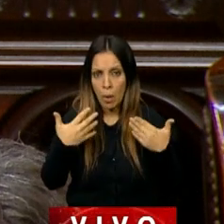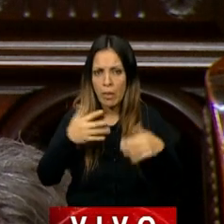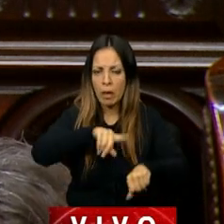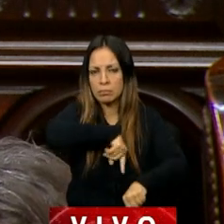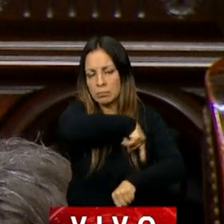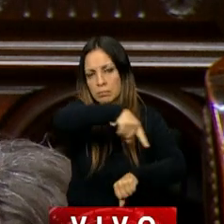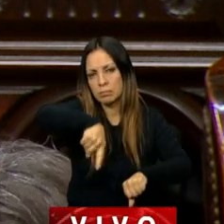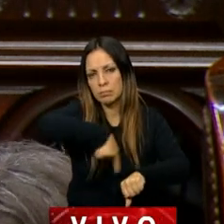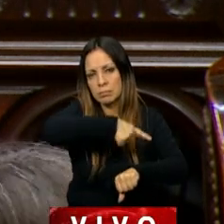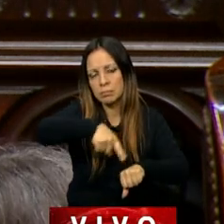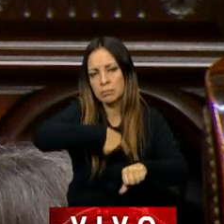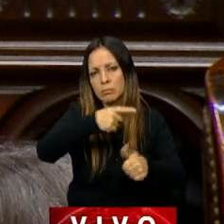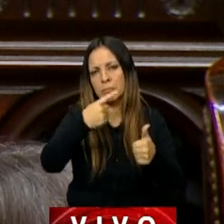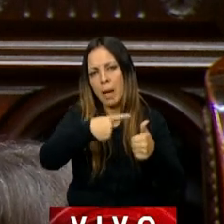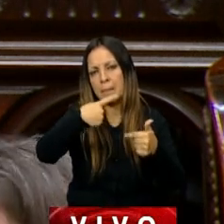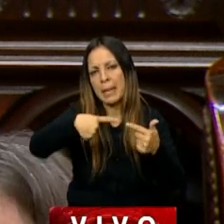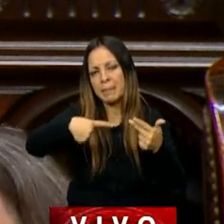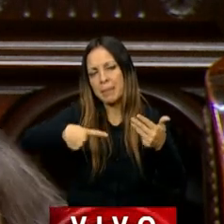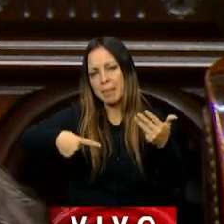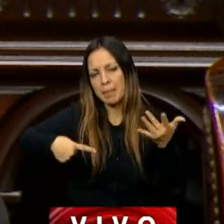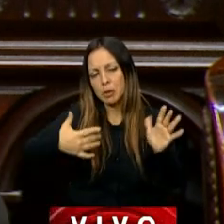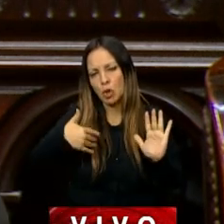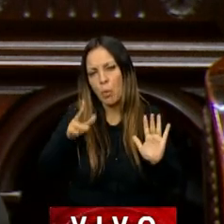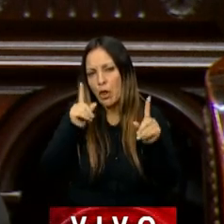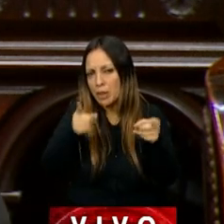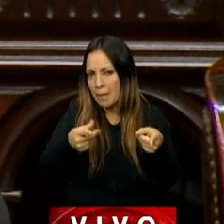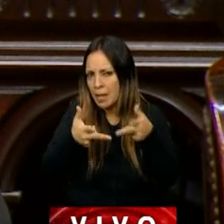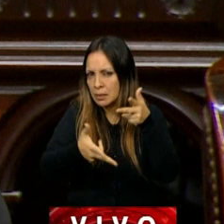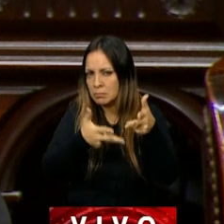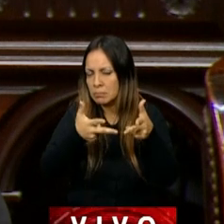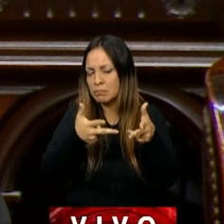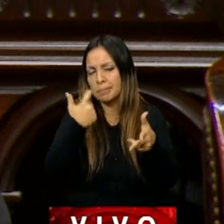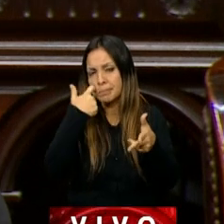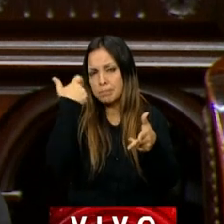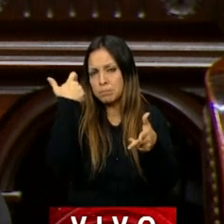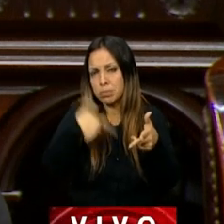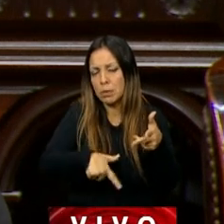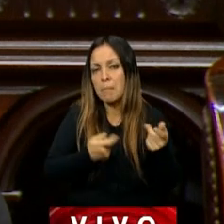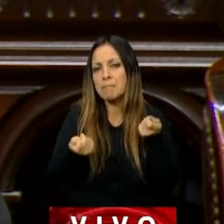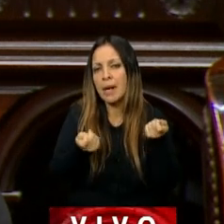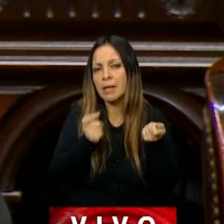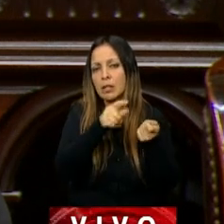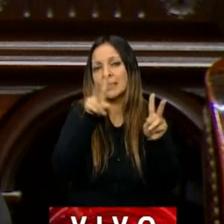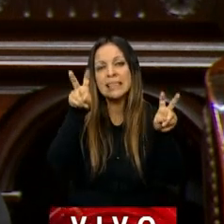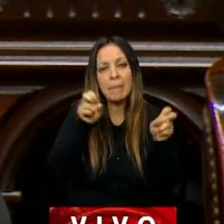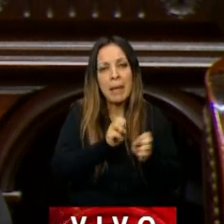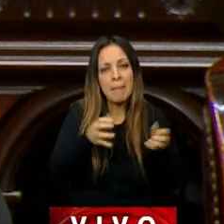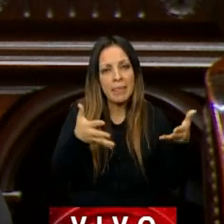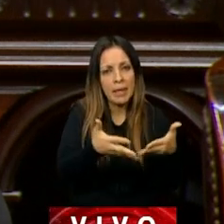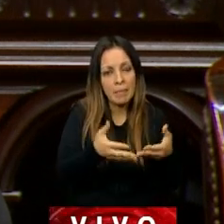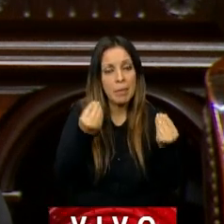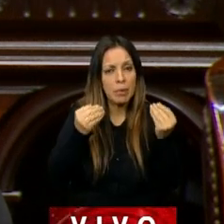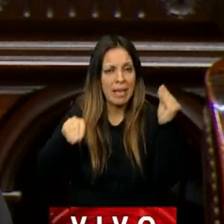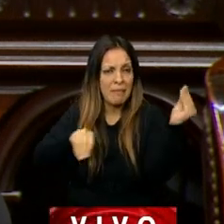horas hablando de cada ítem, meterme incluso con el vergonzoso manejo que han tenido de la pandemia, que ha dejado